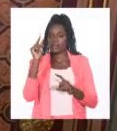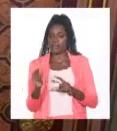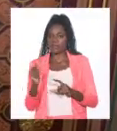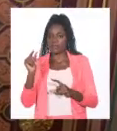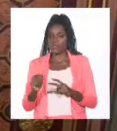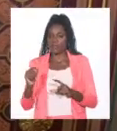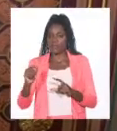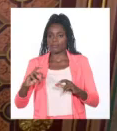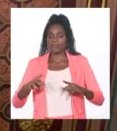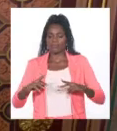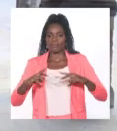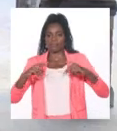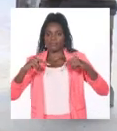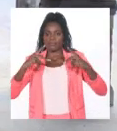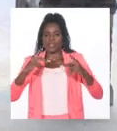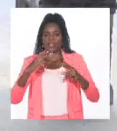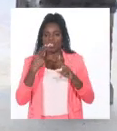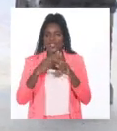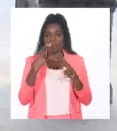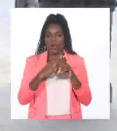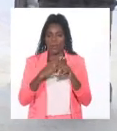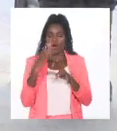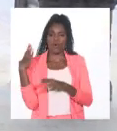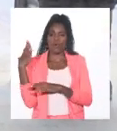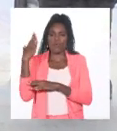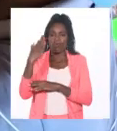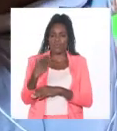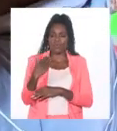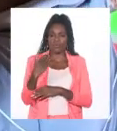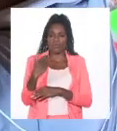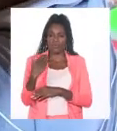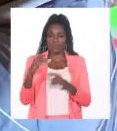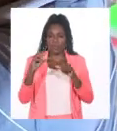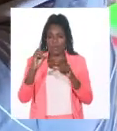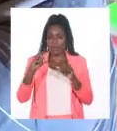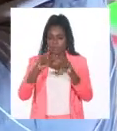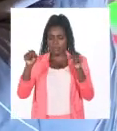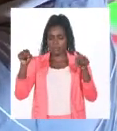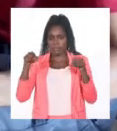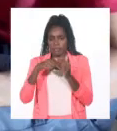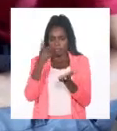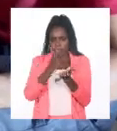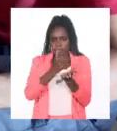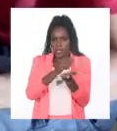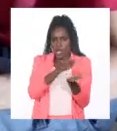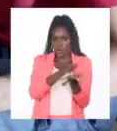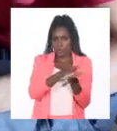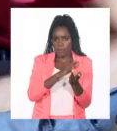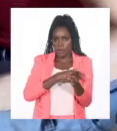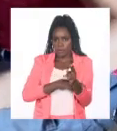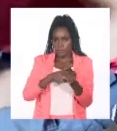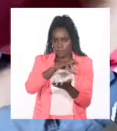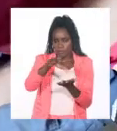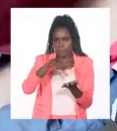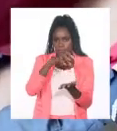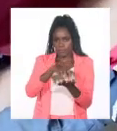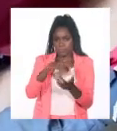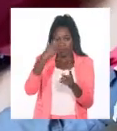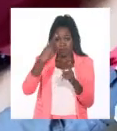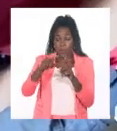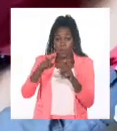renombre a la mansión, futura sede de la oficina del conservador de la ciudad. También el hallazgo de otras de autor